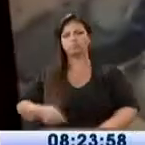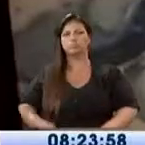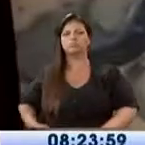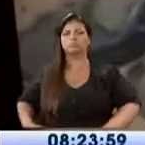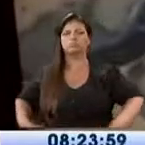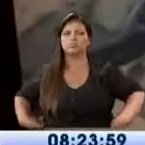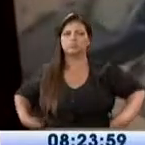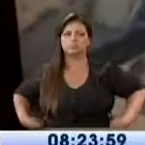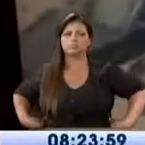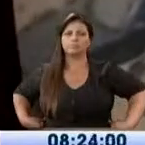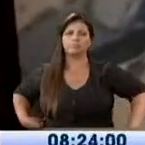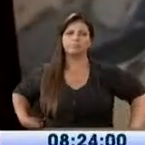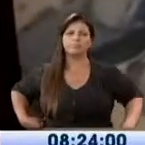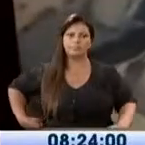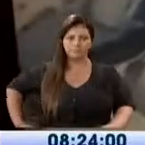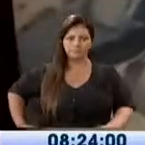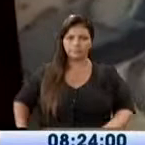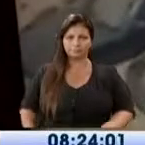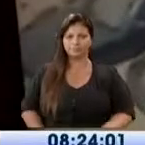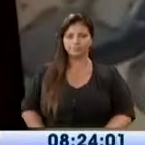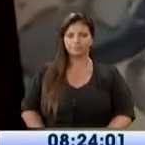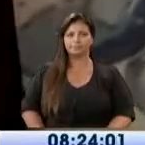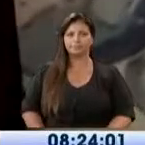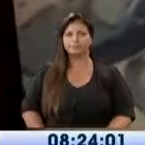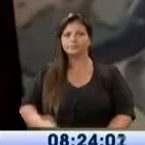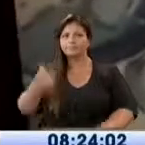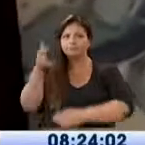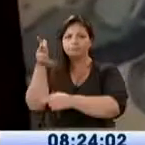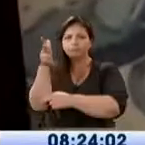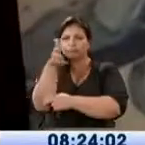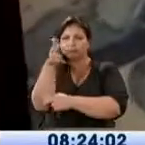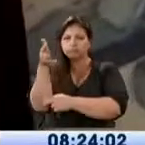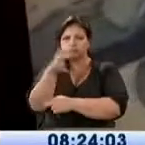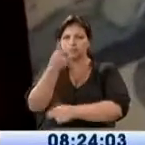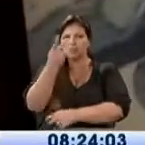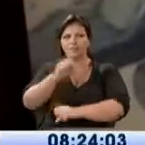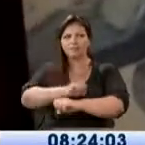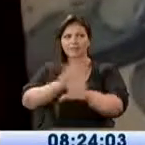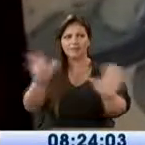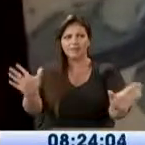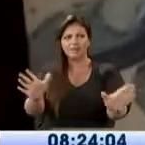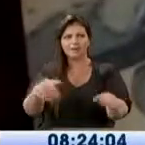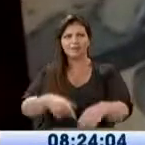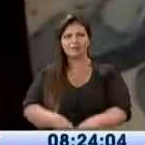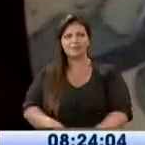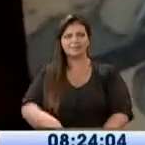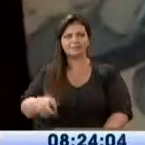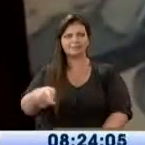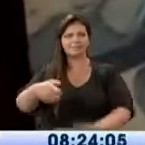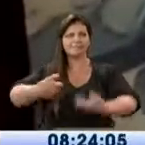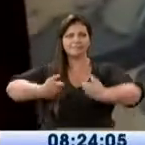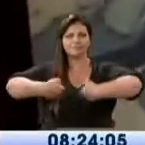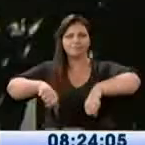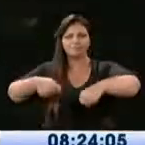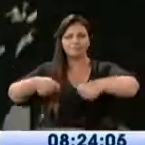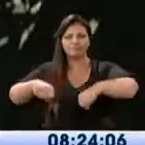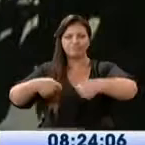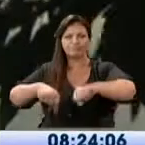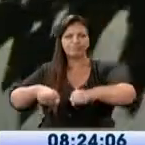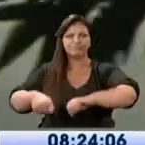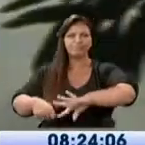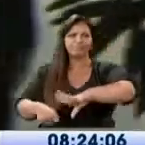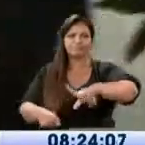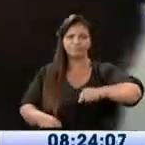En este video proporcionado por el afectado se ve cómo su moto es llevada, pero no por el dueño. Gustavo cuenta que era